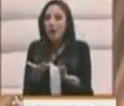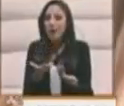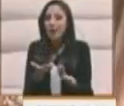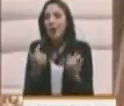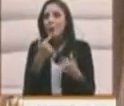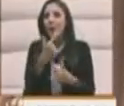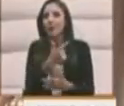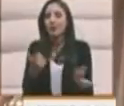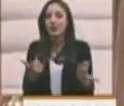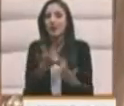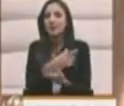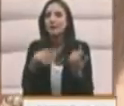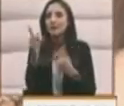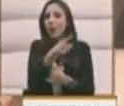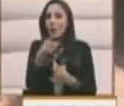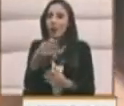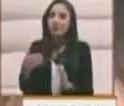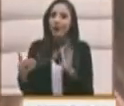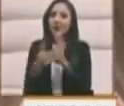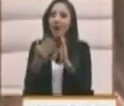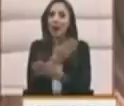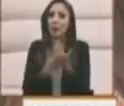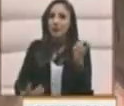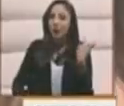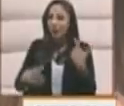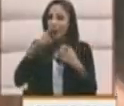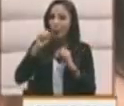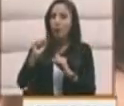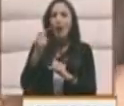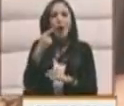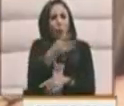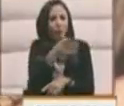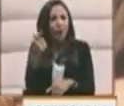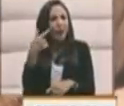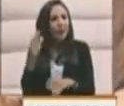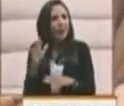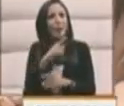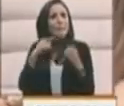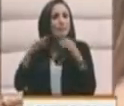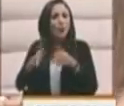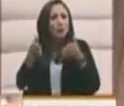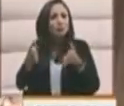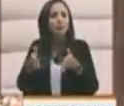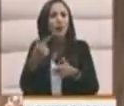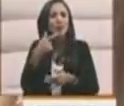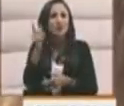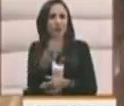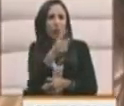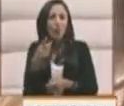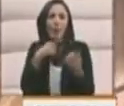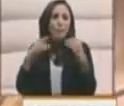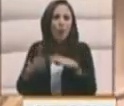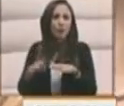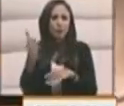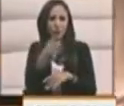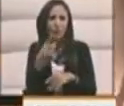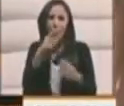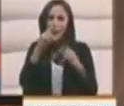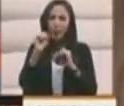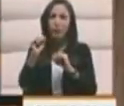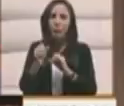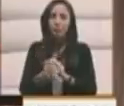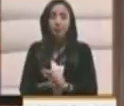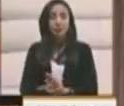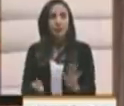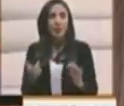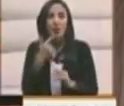que fue un intento de asesinato al presidente. ¿Será que ellos lo querían ver en la urna para decir si es verdad, lo querían asesinar? Bueno, no puedo opinar por ellos. Lo que